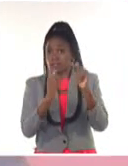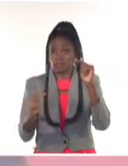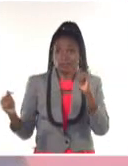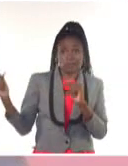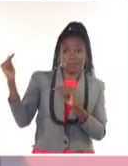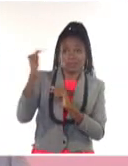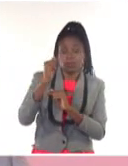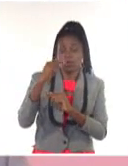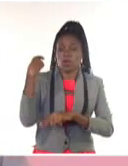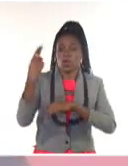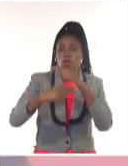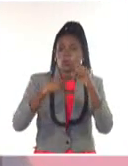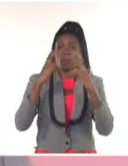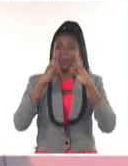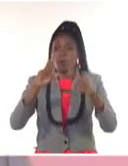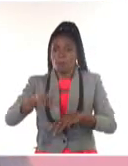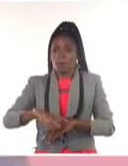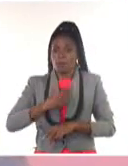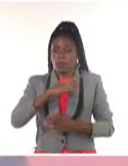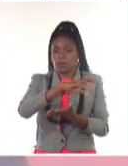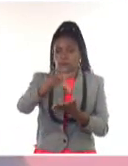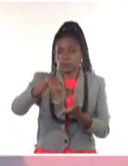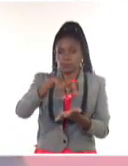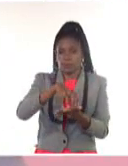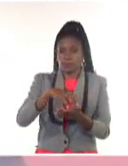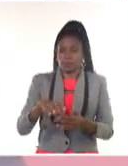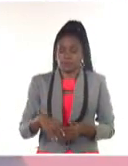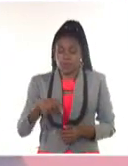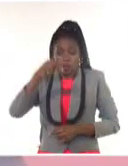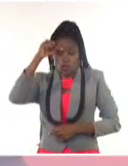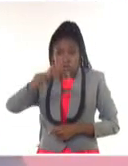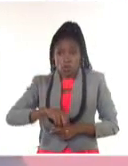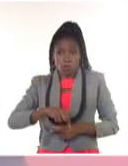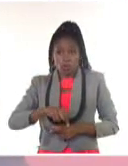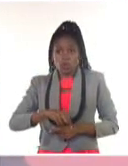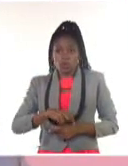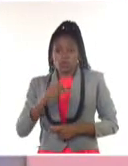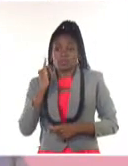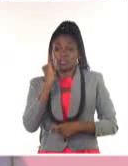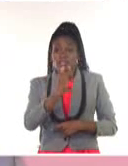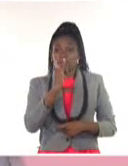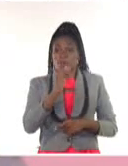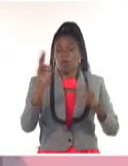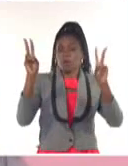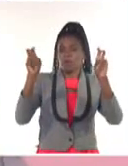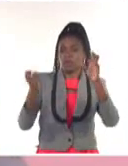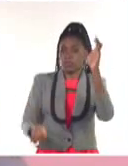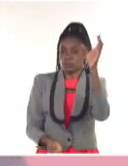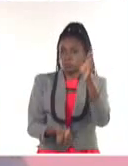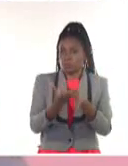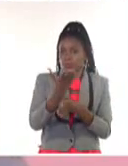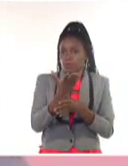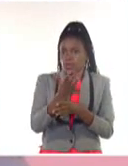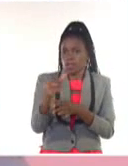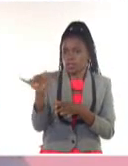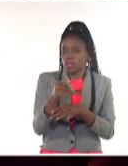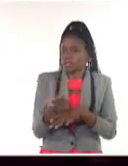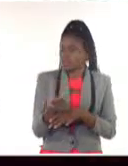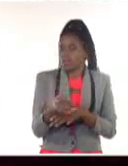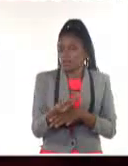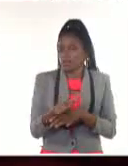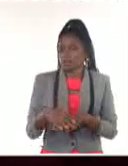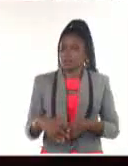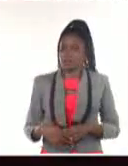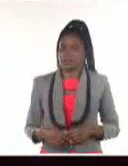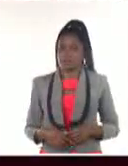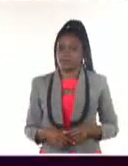los que tributan a la vida artística del territorio. Hoy estamos muy distantes de la fecha fundacional y a la vez muy cerca.